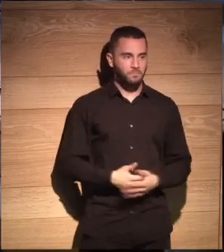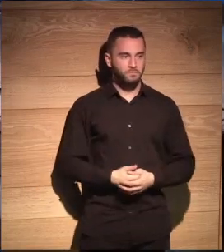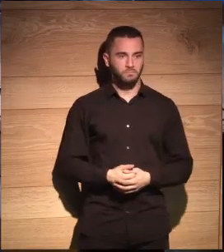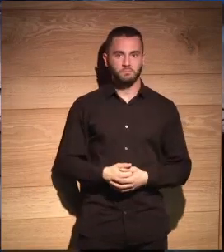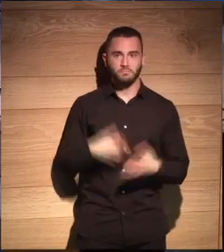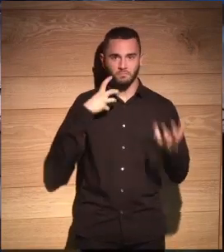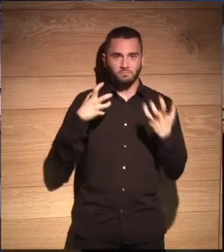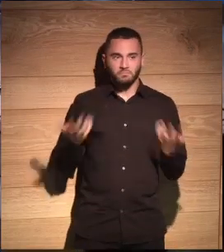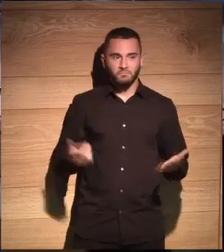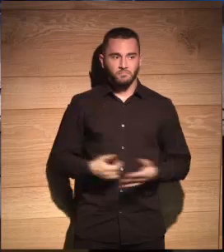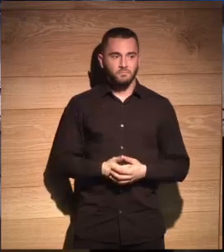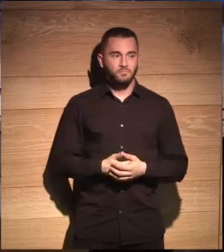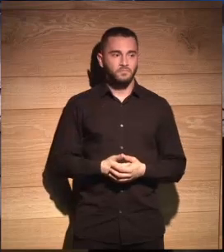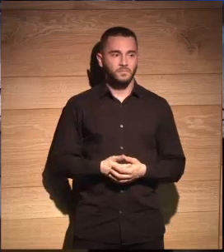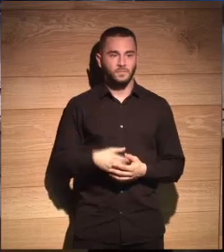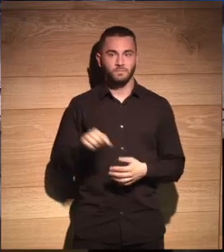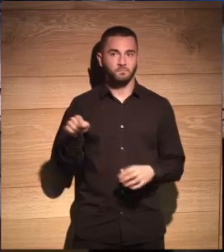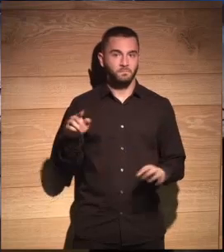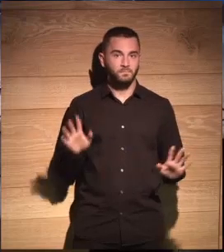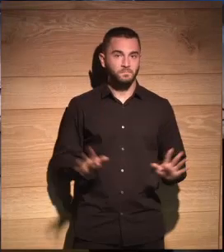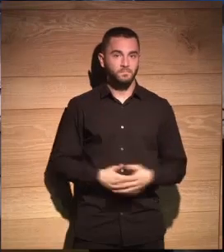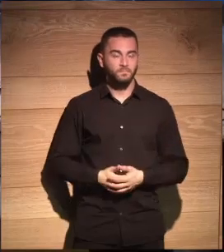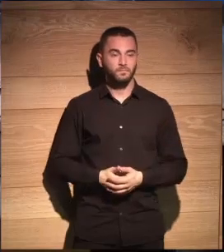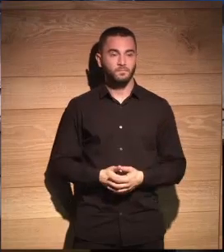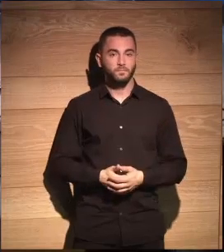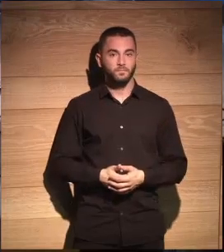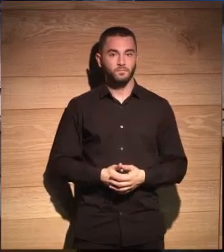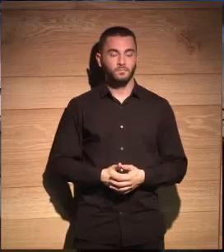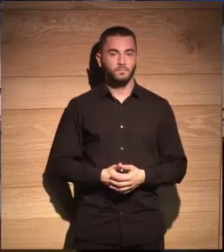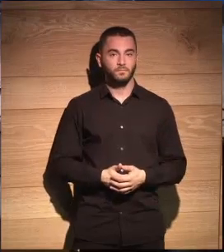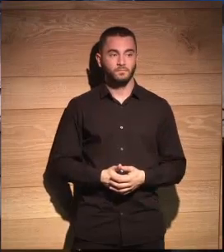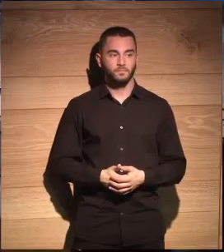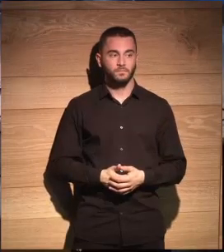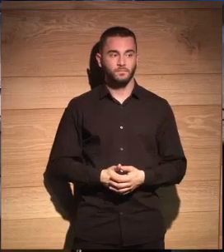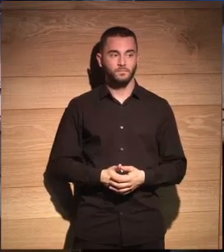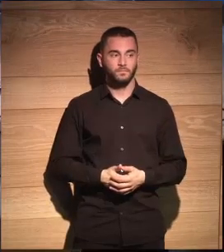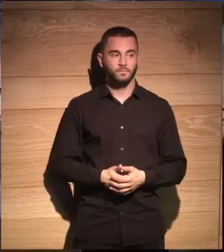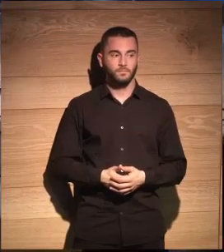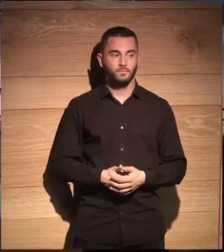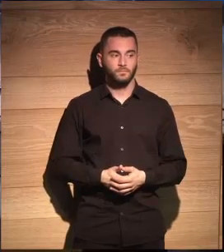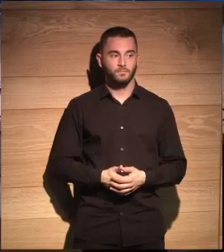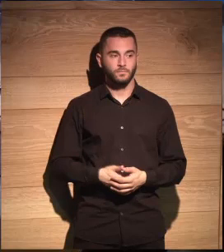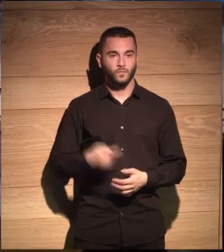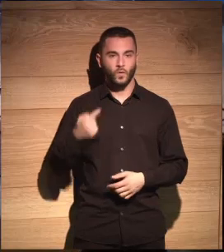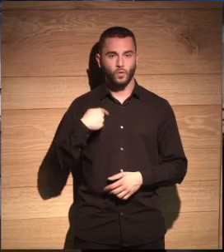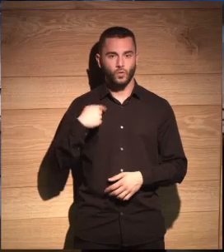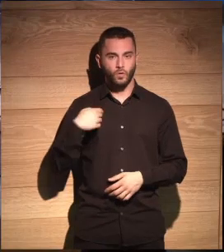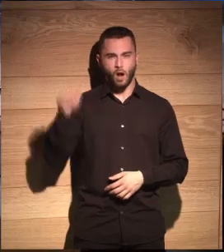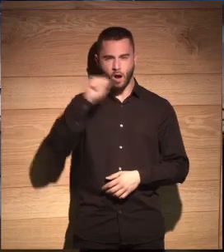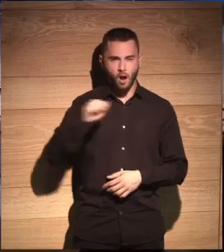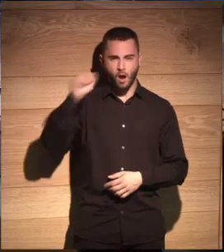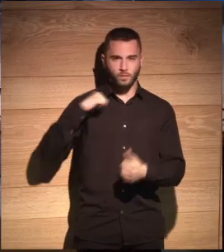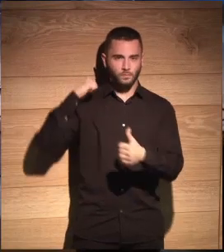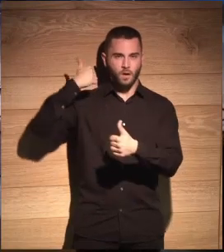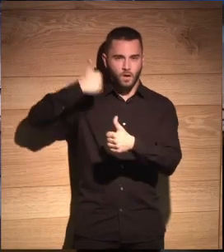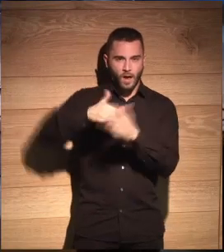Él es estaba verdad. Mareado, ya te lo digo no sé, yo. Porque yo que he trabajado muchos años en estudios